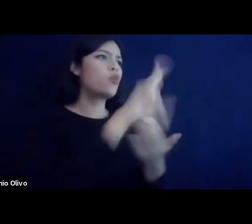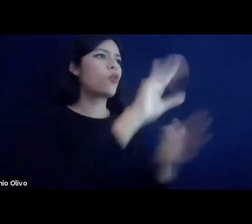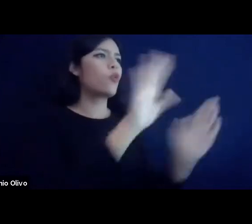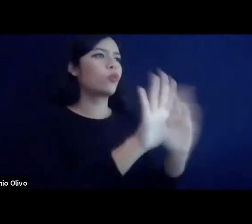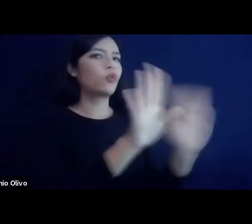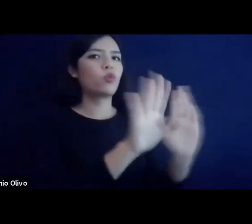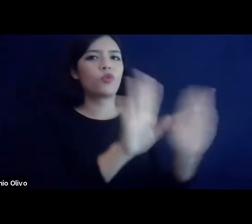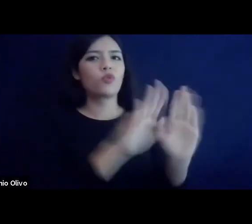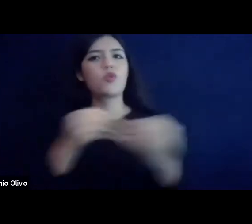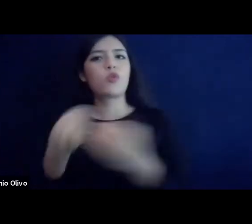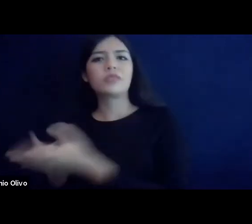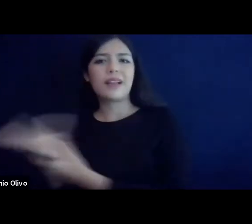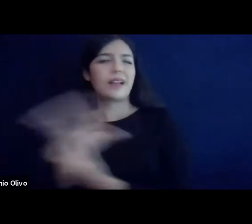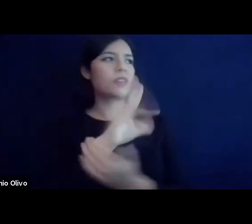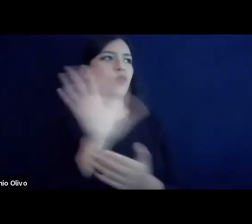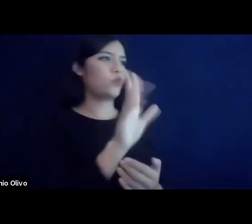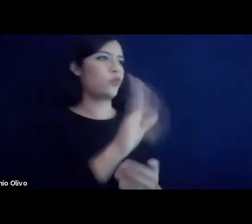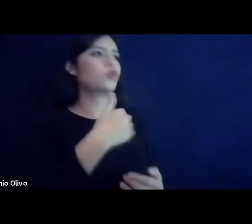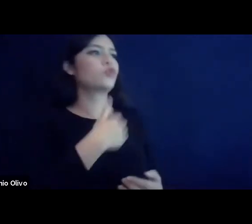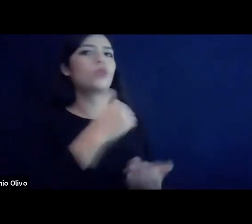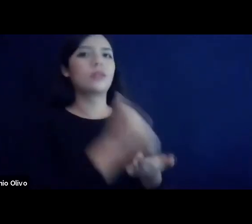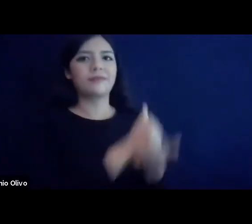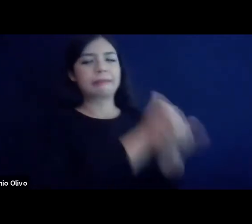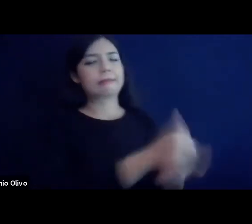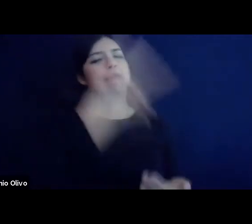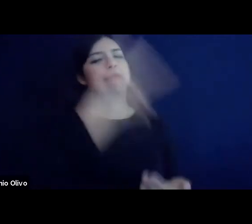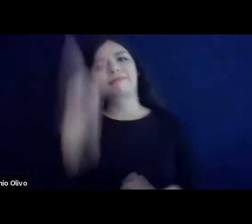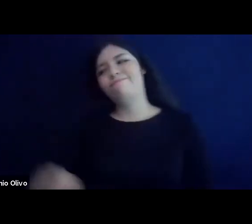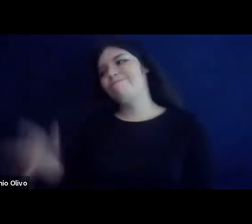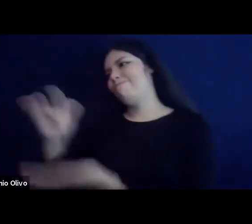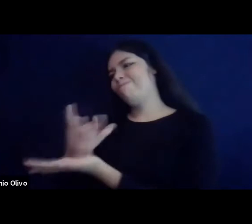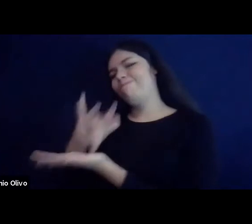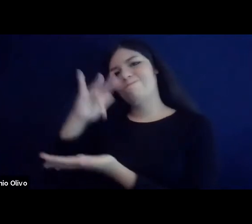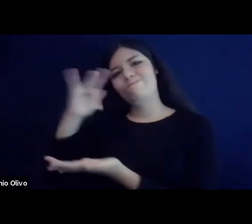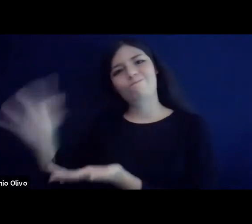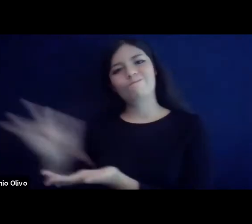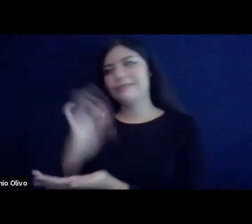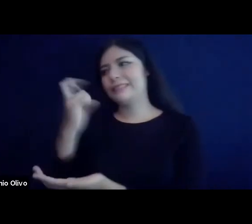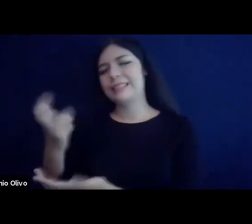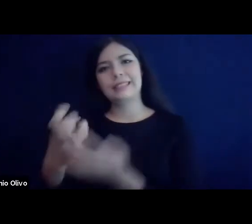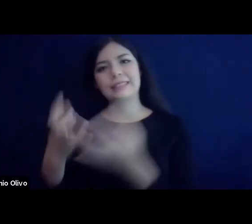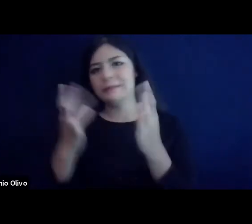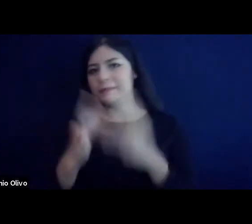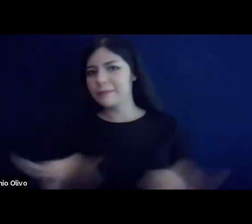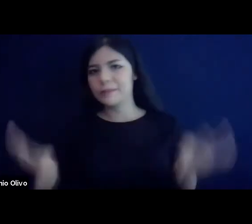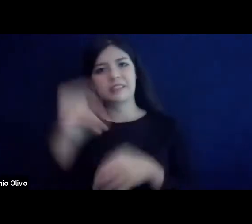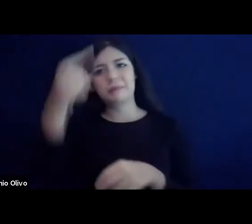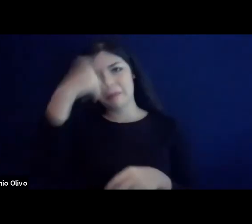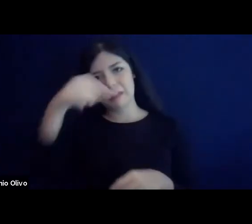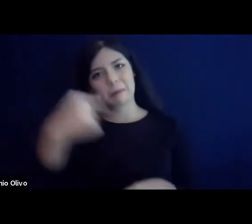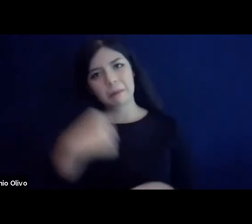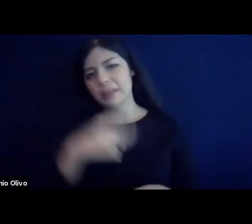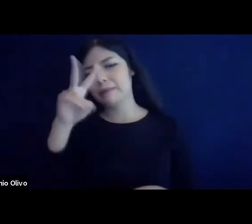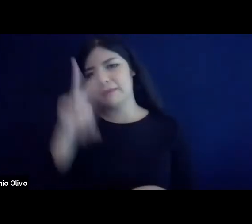se sienten molestos. Yo agradezco mucho. Desde esos pequeños detalles influyen mucho, ¿no?